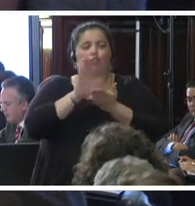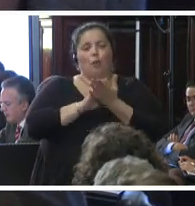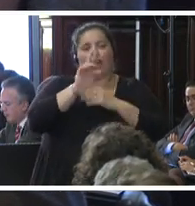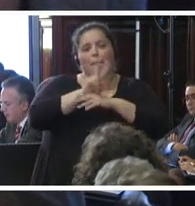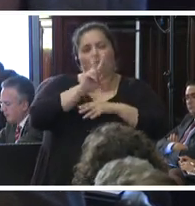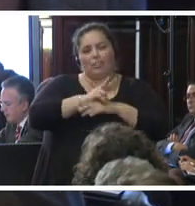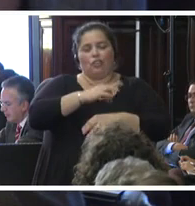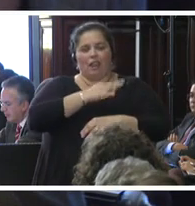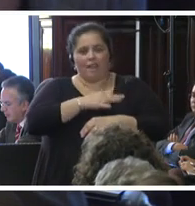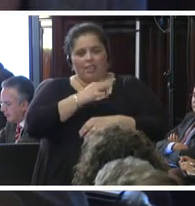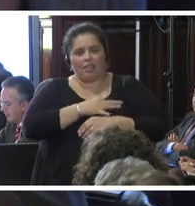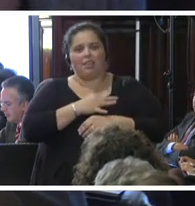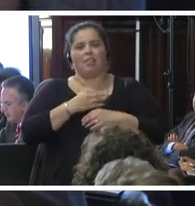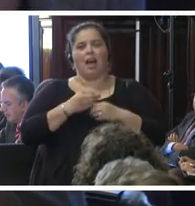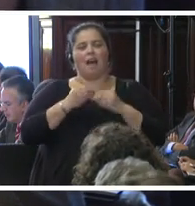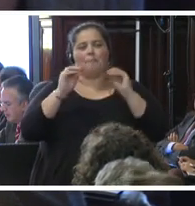integridad personal